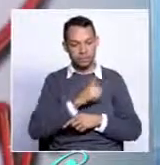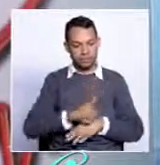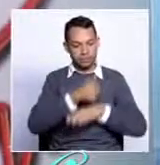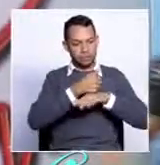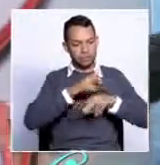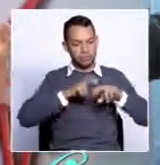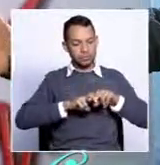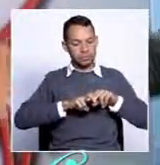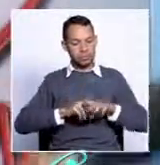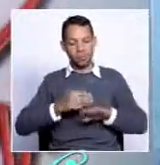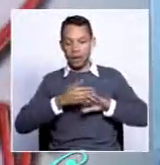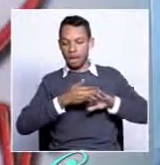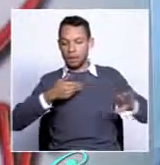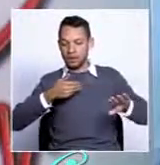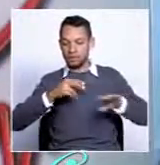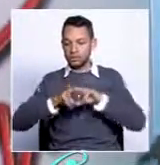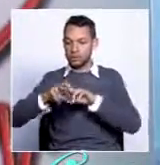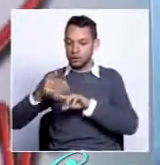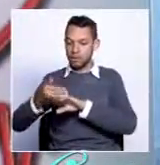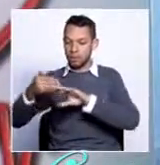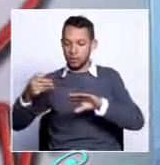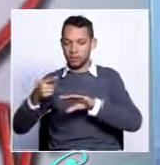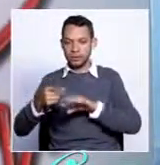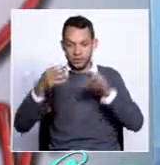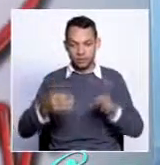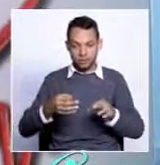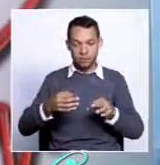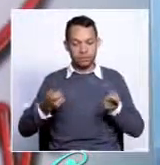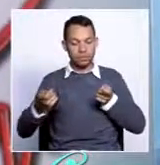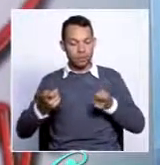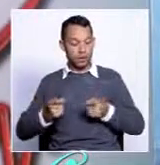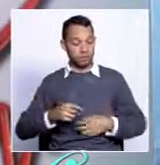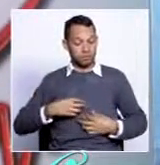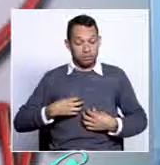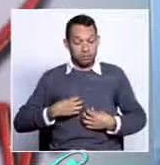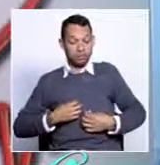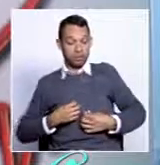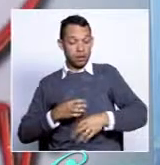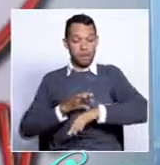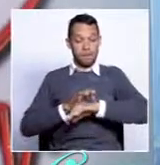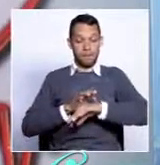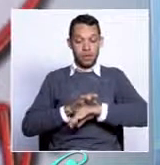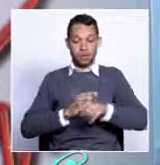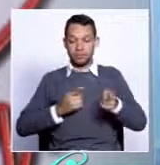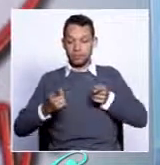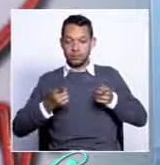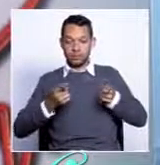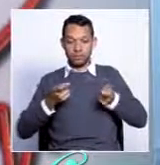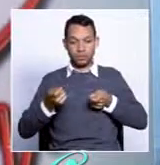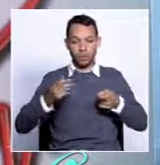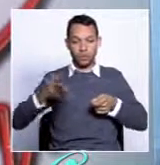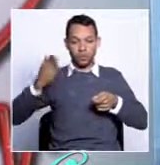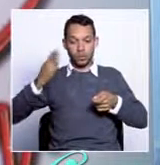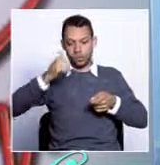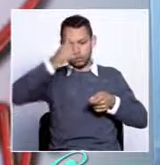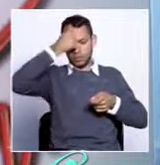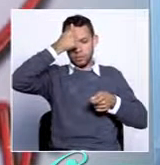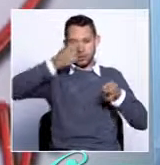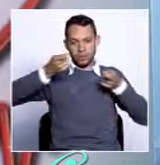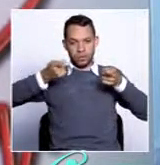separando las y entonces de grande la mdd en medio de médicos que la consumen de medio dios